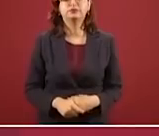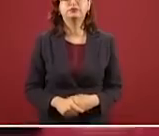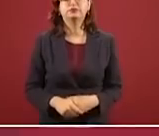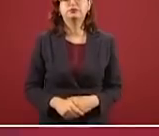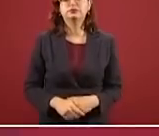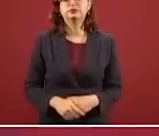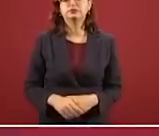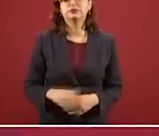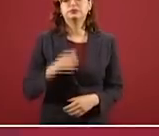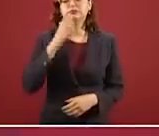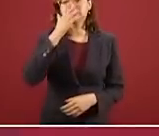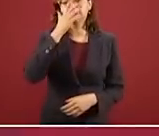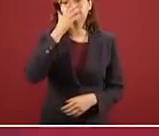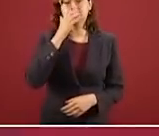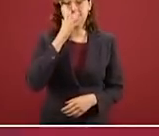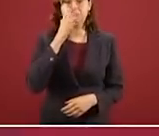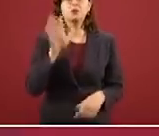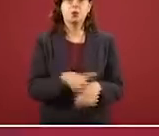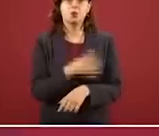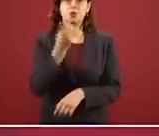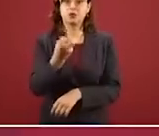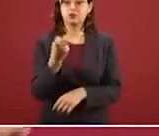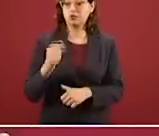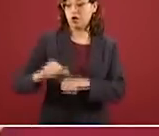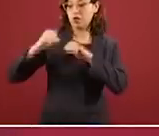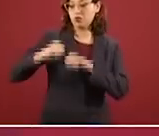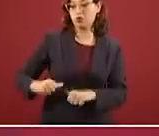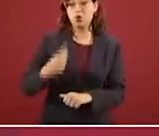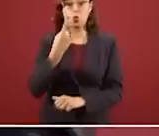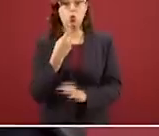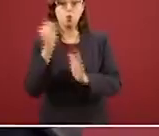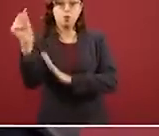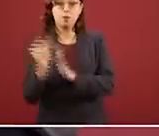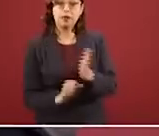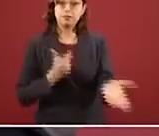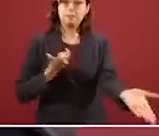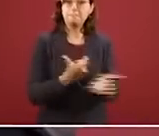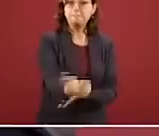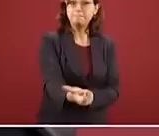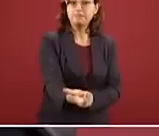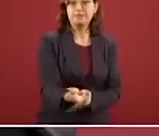Por eso los sueldos de 700 mil pesos mensuales,